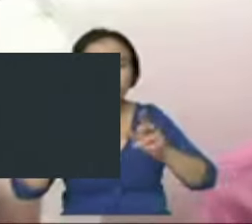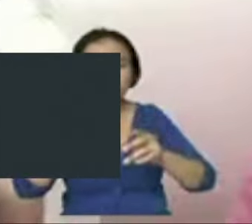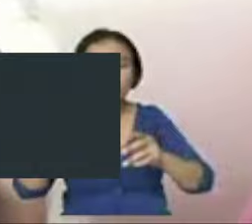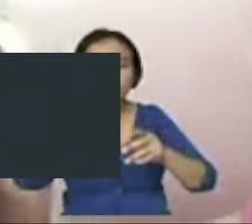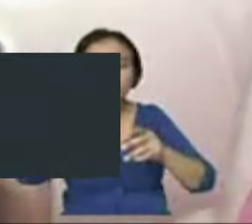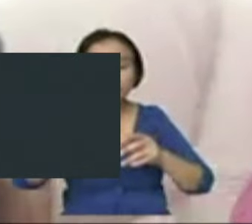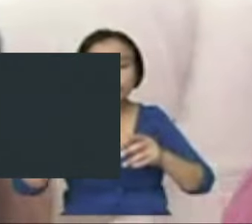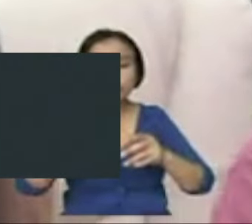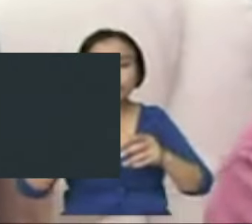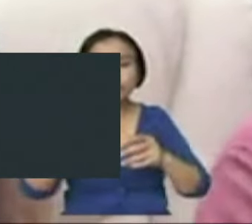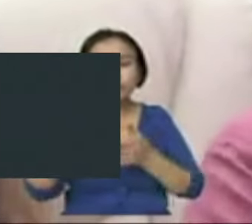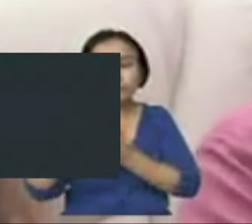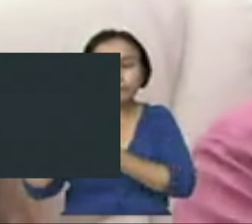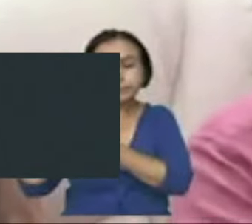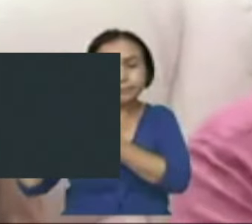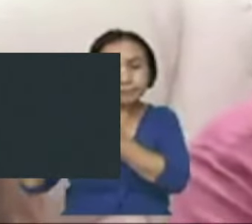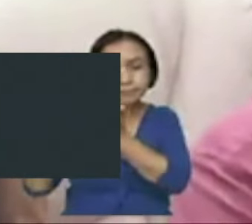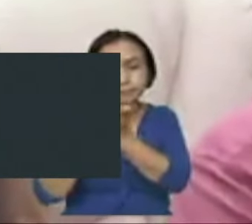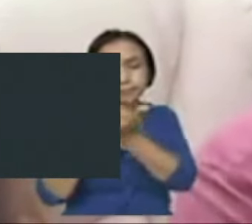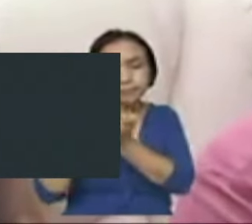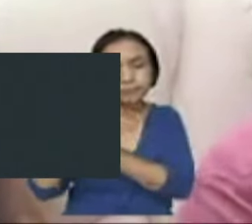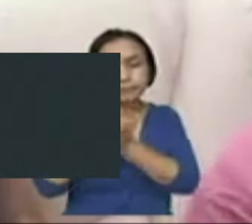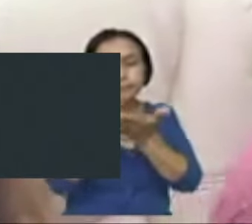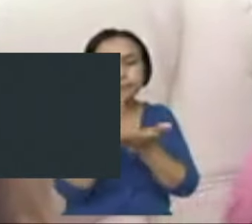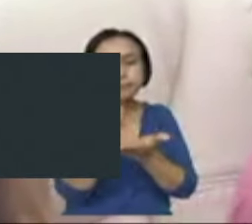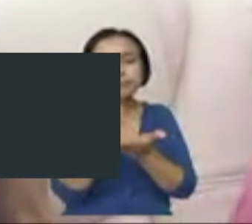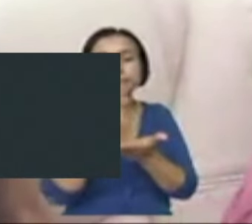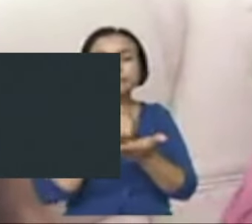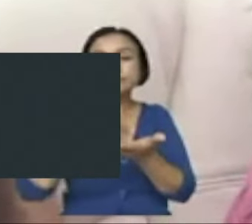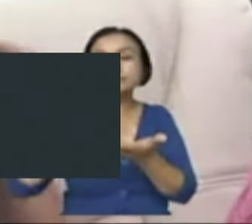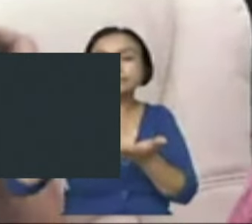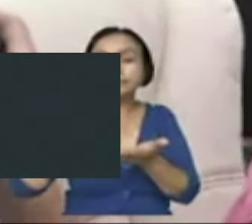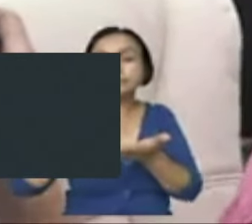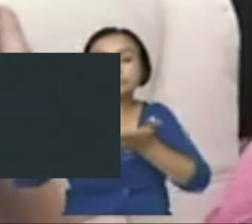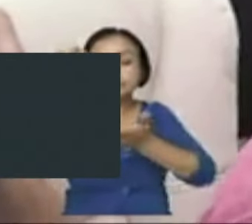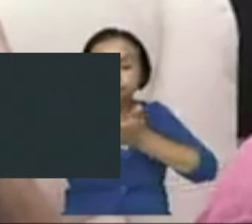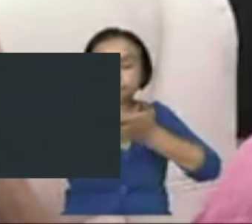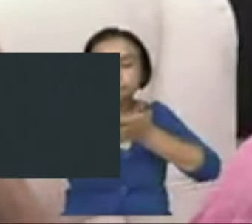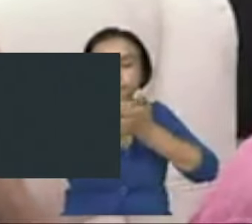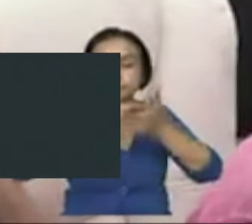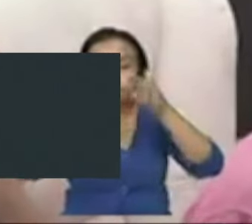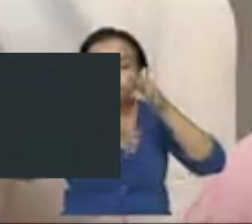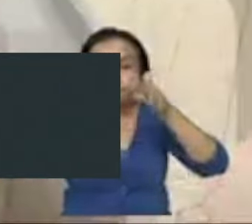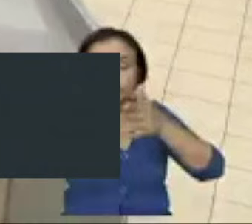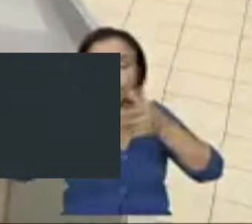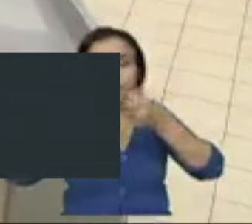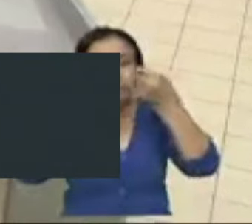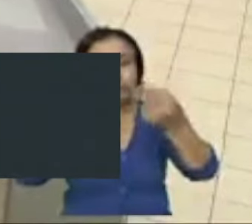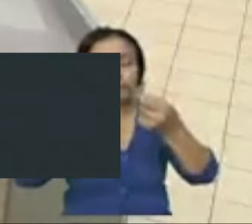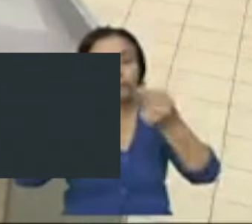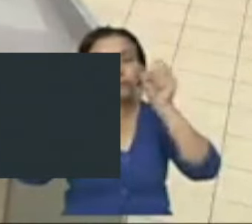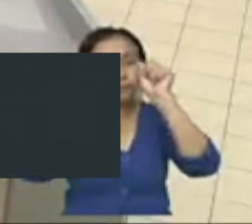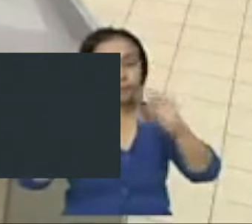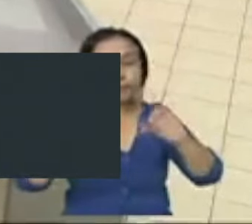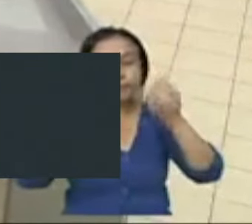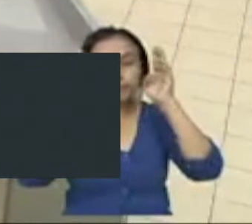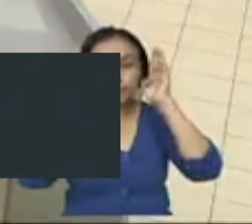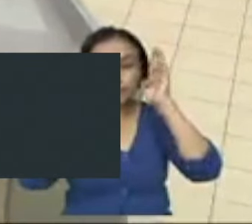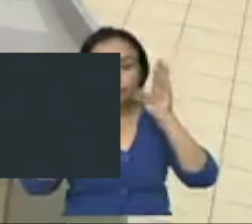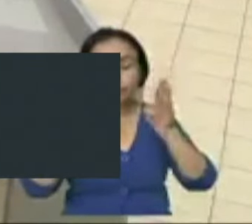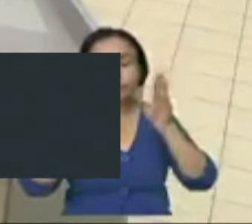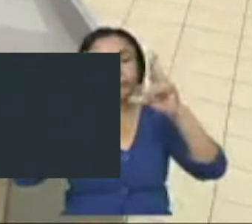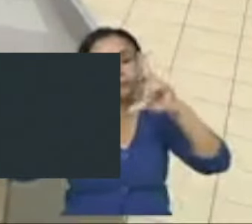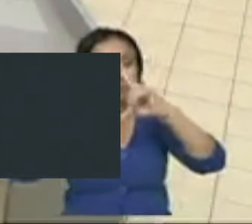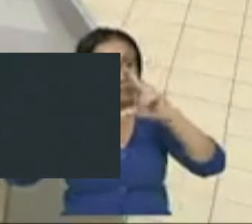Con este tipo de financiamiento, lo que estamos haciendo es fortaleciendo la capacidad